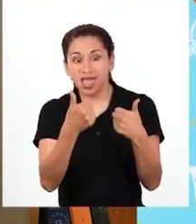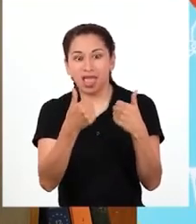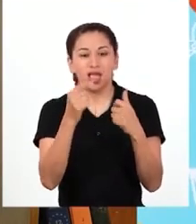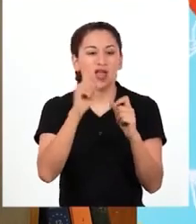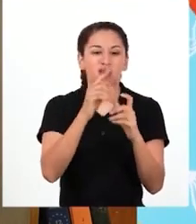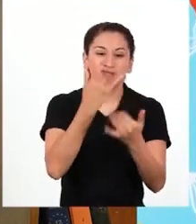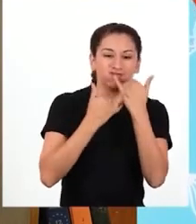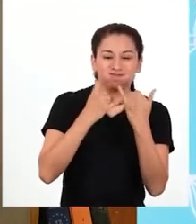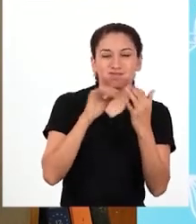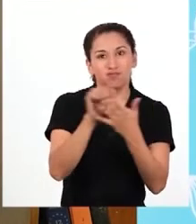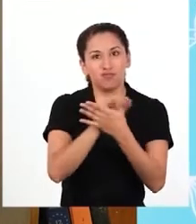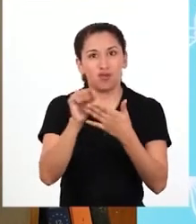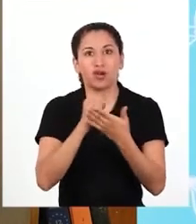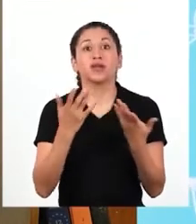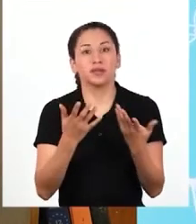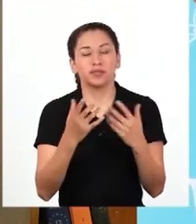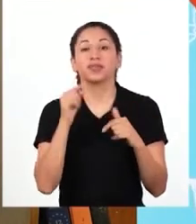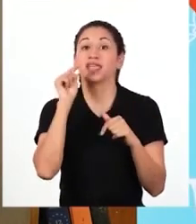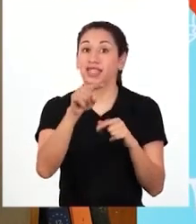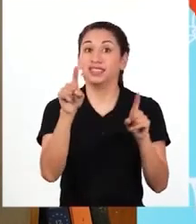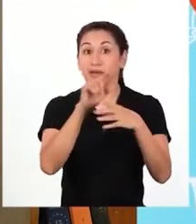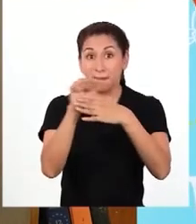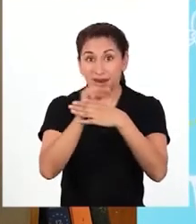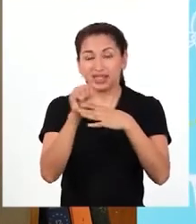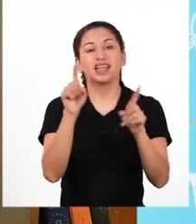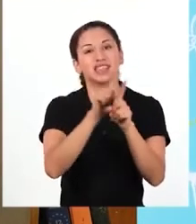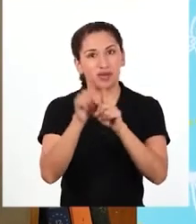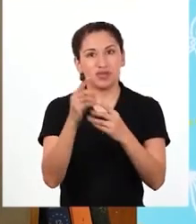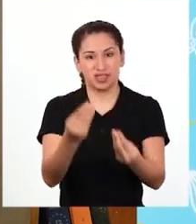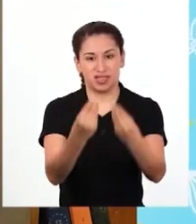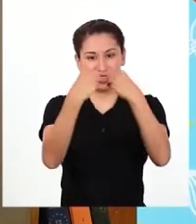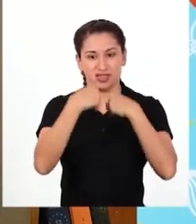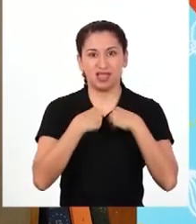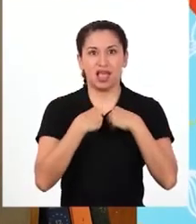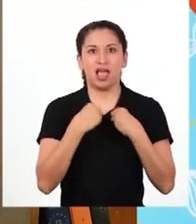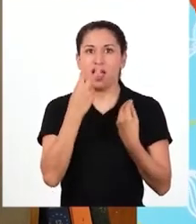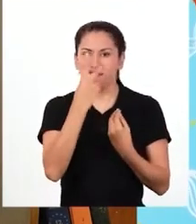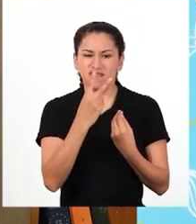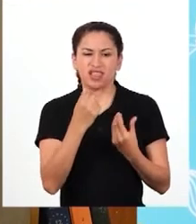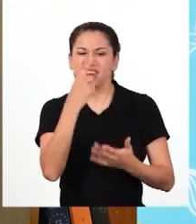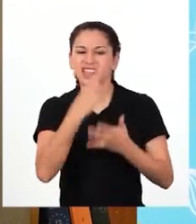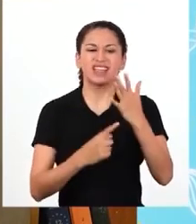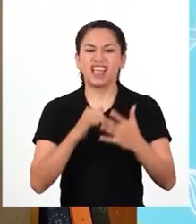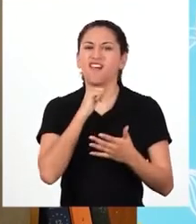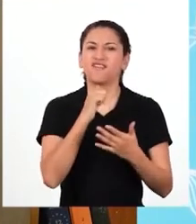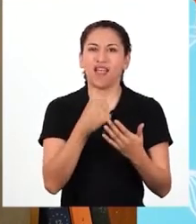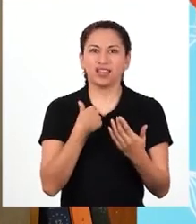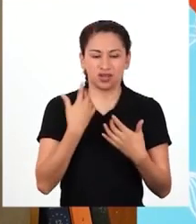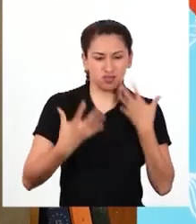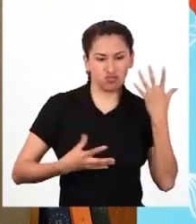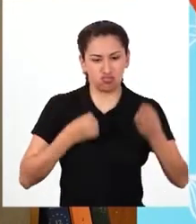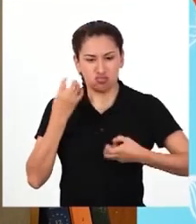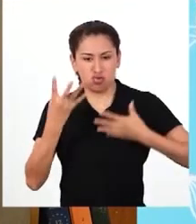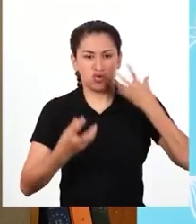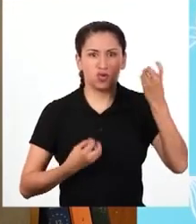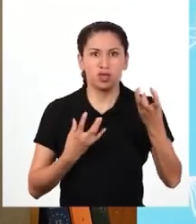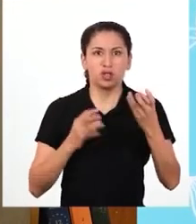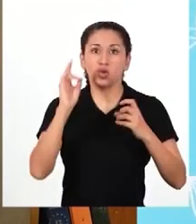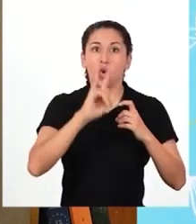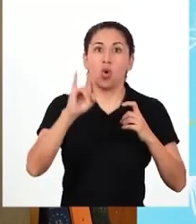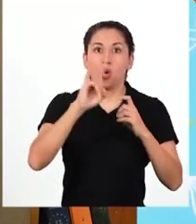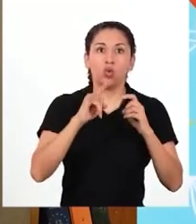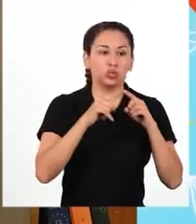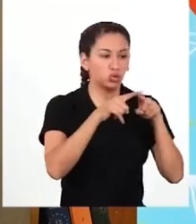aportar a determinar los elementos no verbales que se usarán, como el uso del espacio por el orador, los